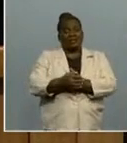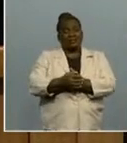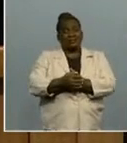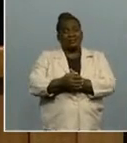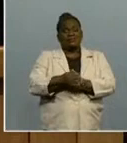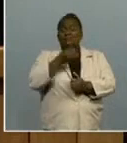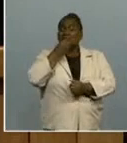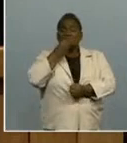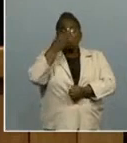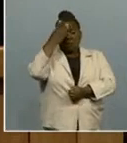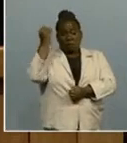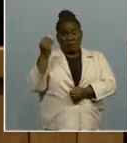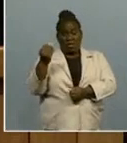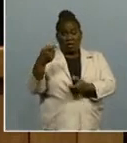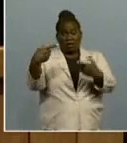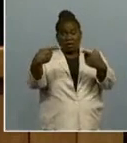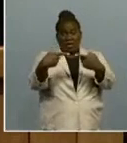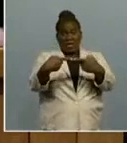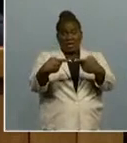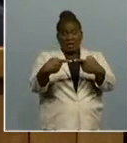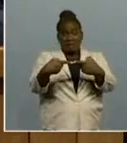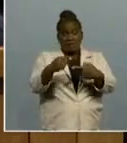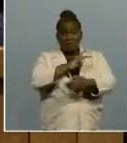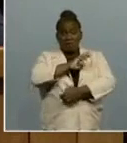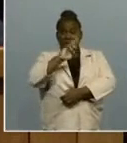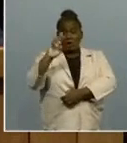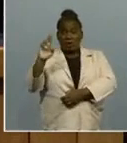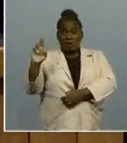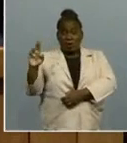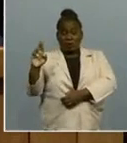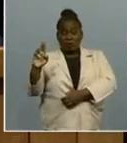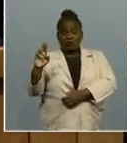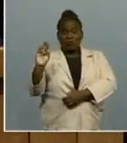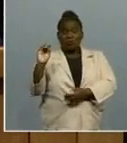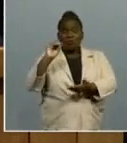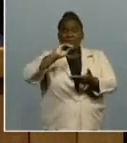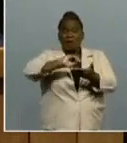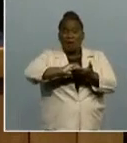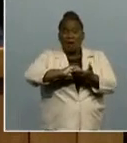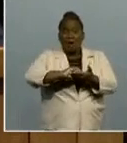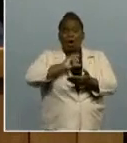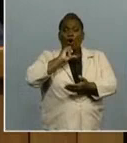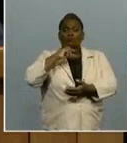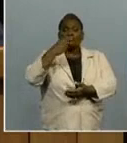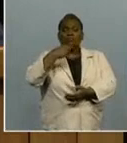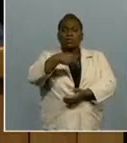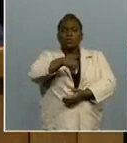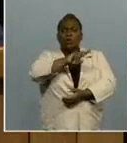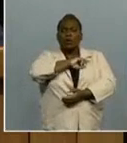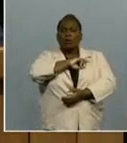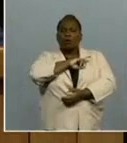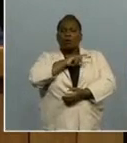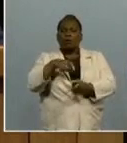que los enemigos de la revolución aplican los conceptos de guerra no convencional contra cuba una guerra en la que todo lo banal